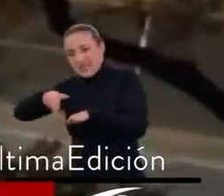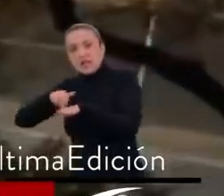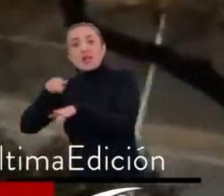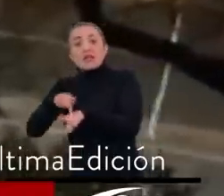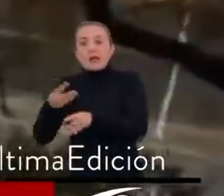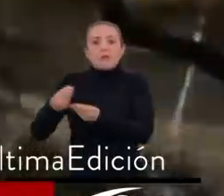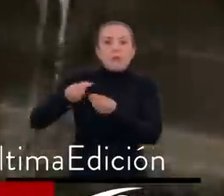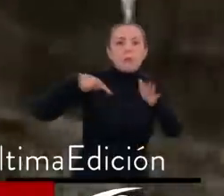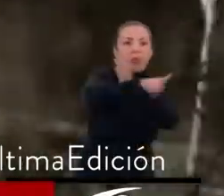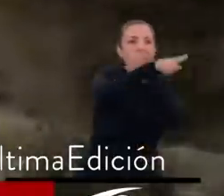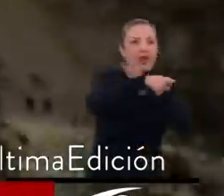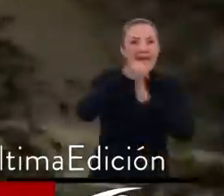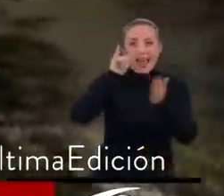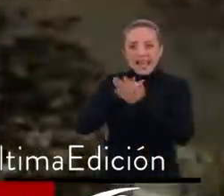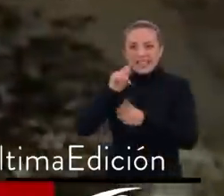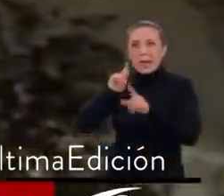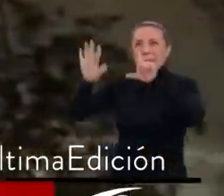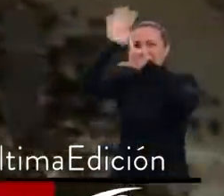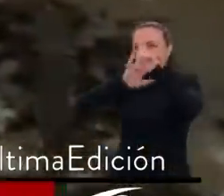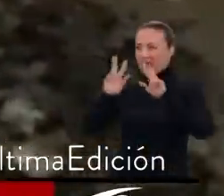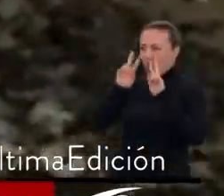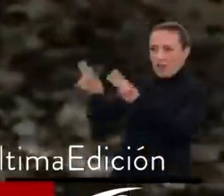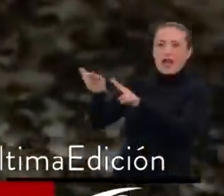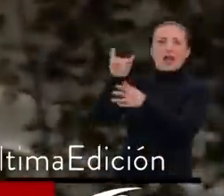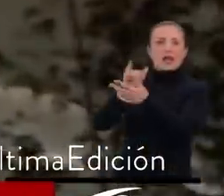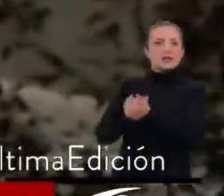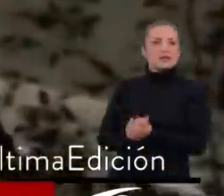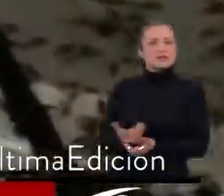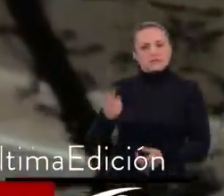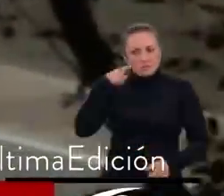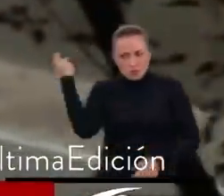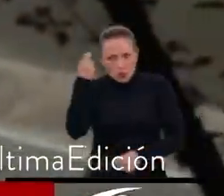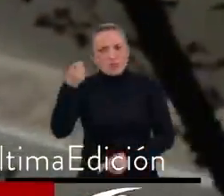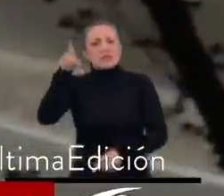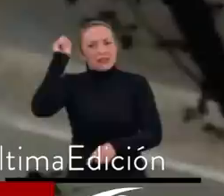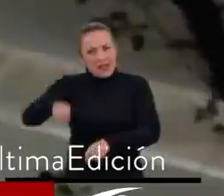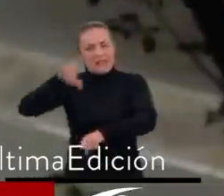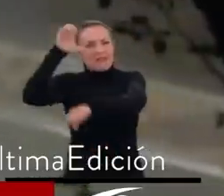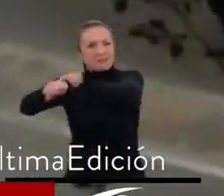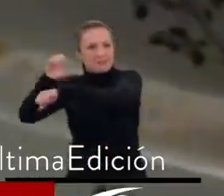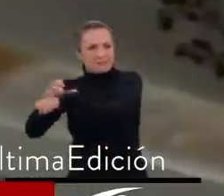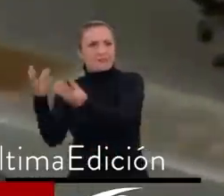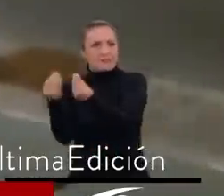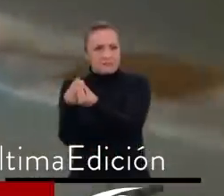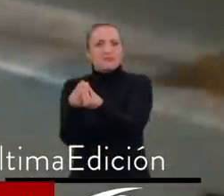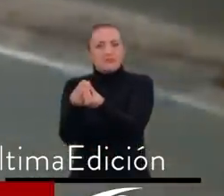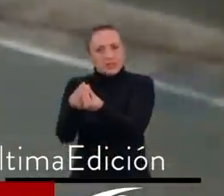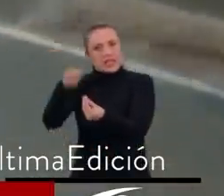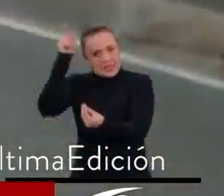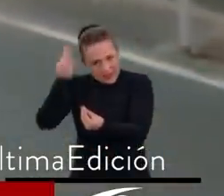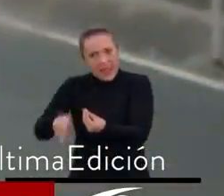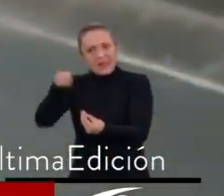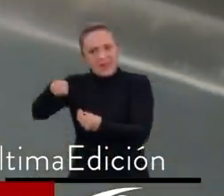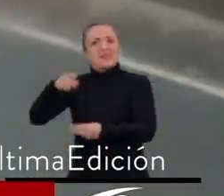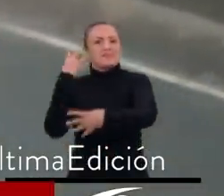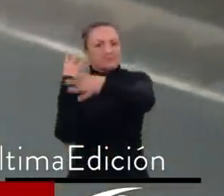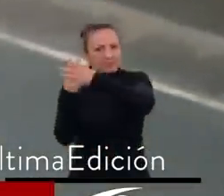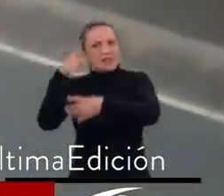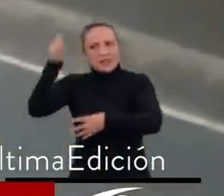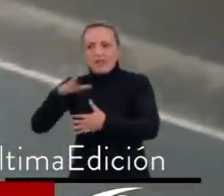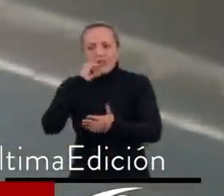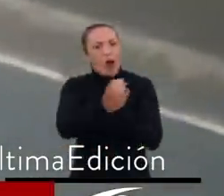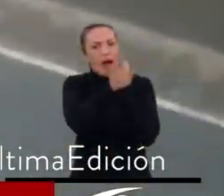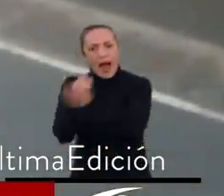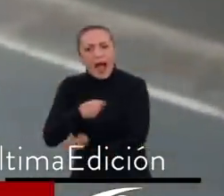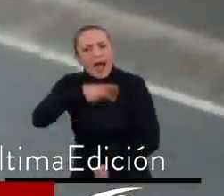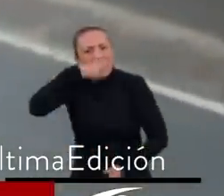del sitio, como se observa en este video. Que los busquen y los capturen y paguen lo que hicieron, no ayudar a mi hija, no